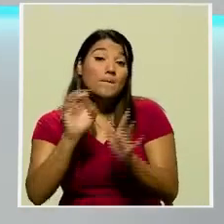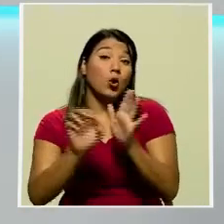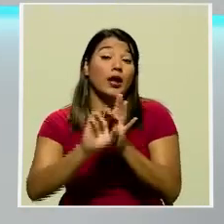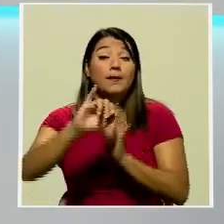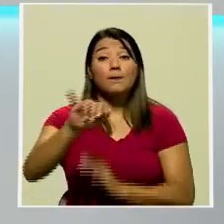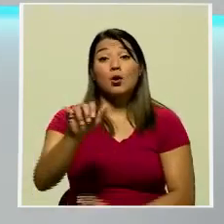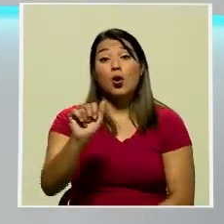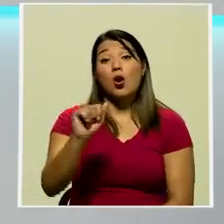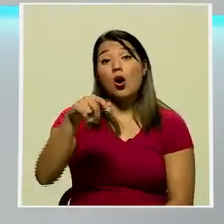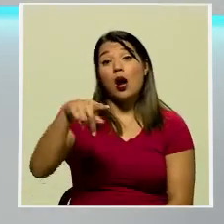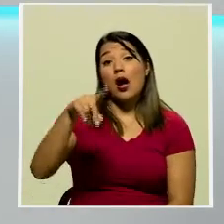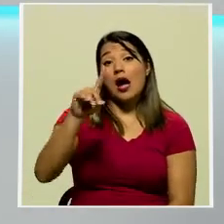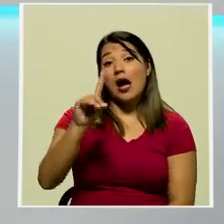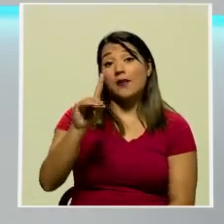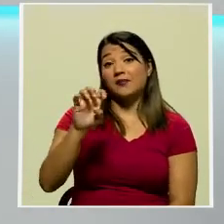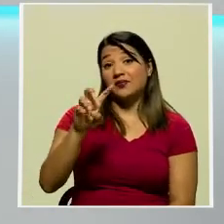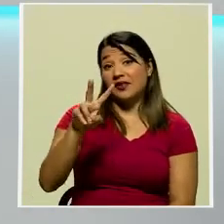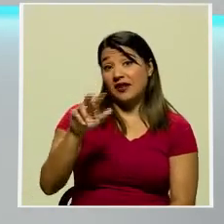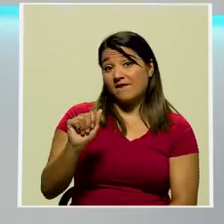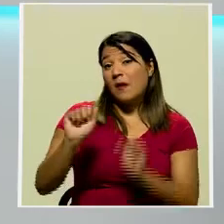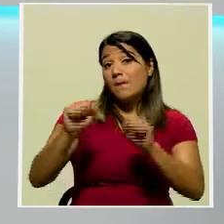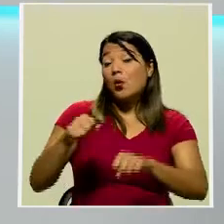los ingresos de